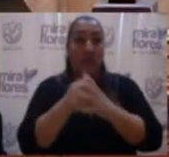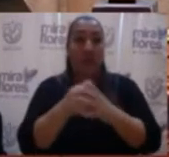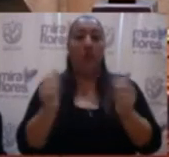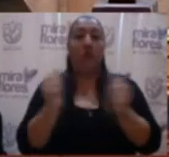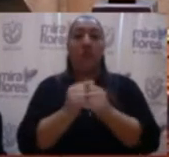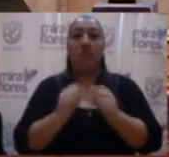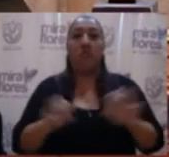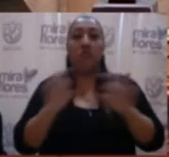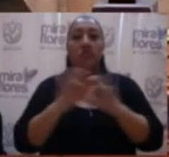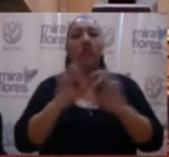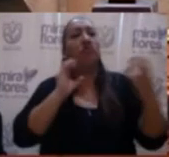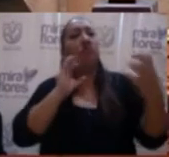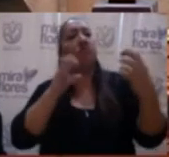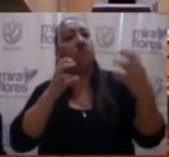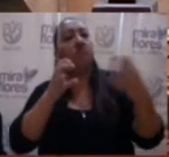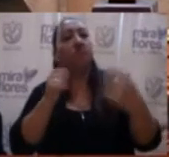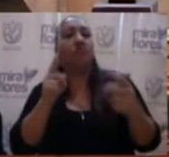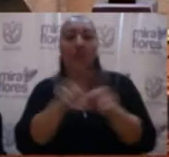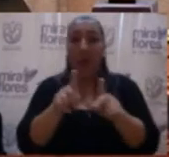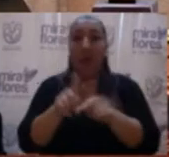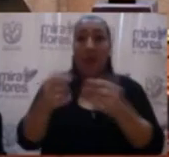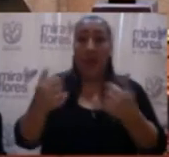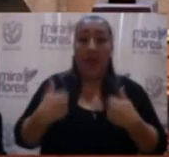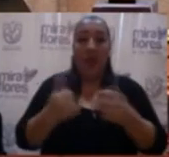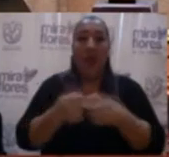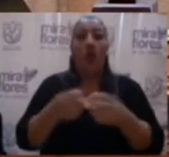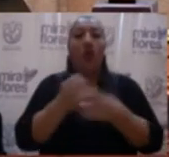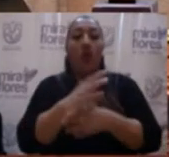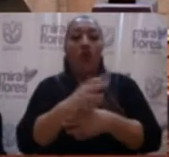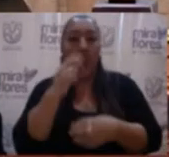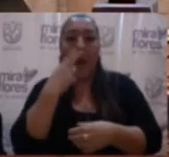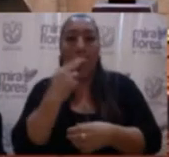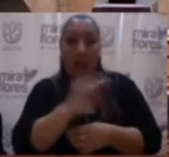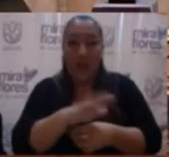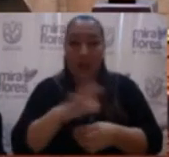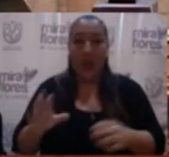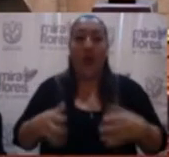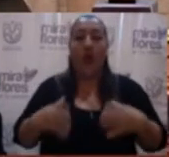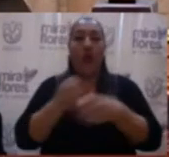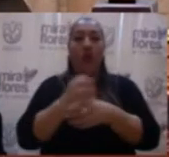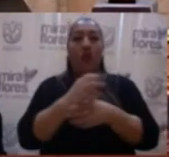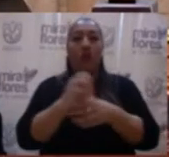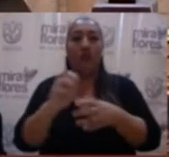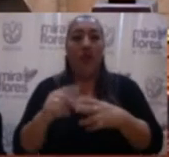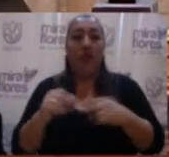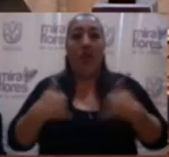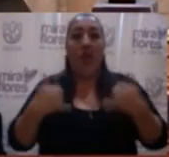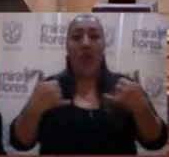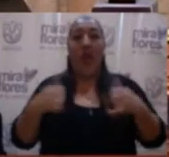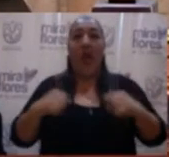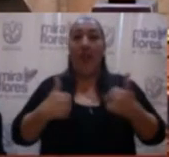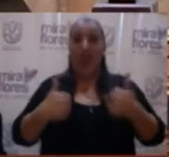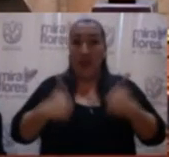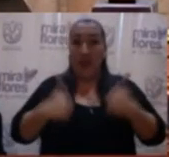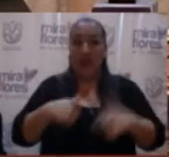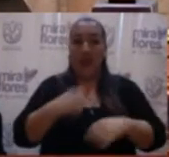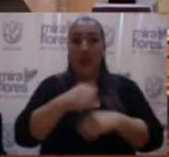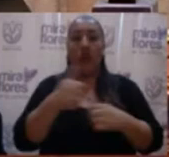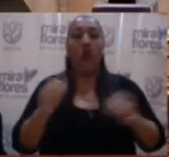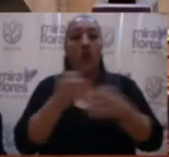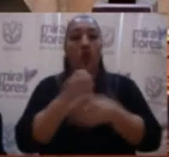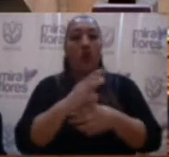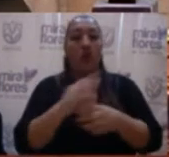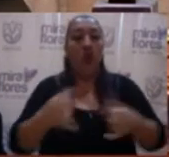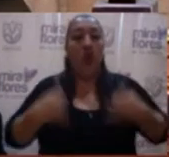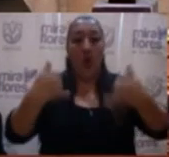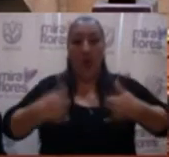los vecinos, tenemos los consejos de niños, los consejos de adolescentes, el consejo de jóvenes y la